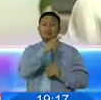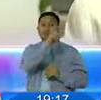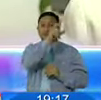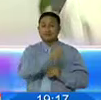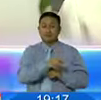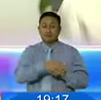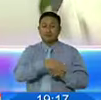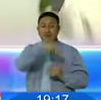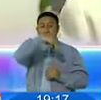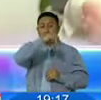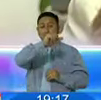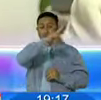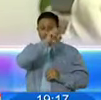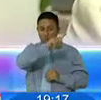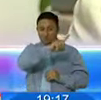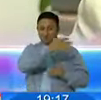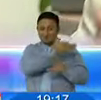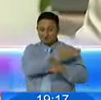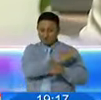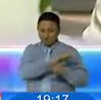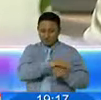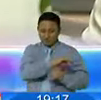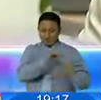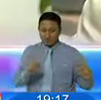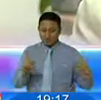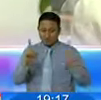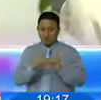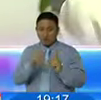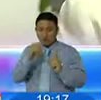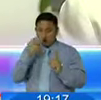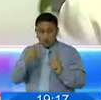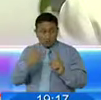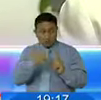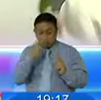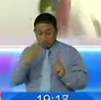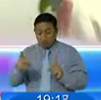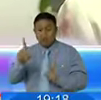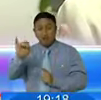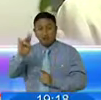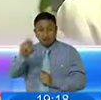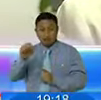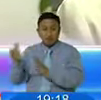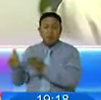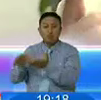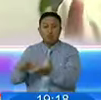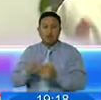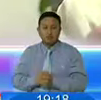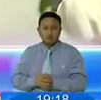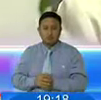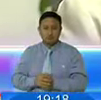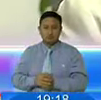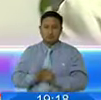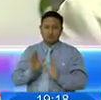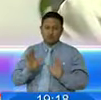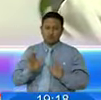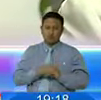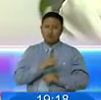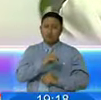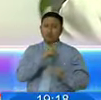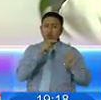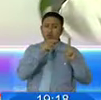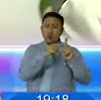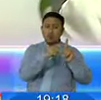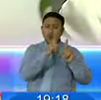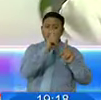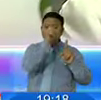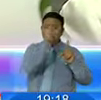alias del teniente, estuvo presente cuando asesinaban a David. Nosotros tememos que él, que es el único eslabón